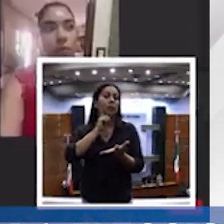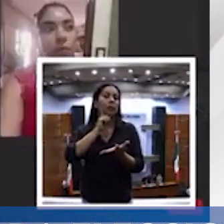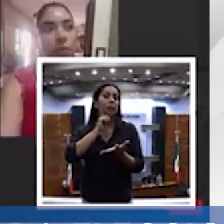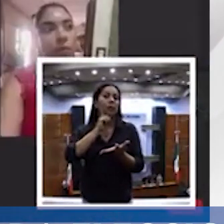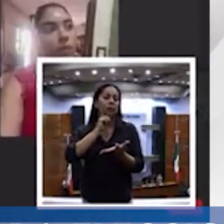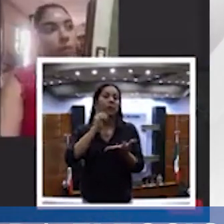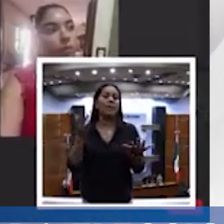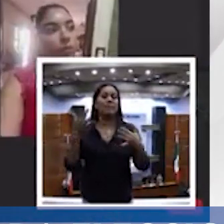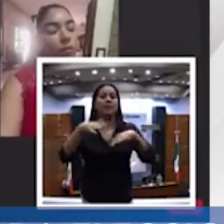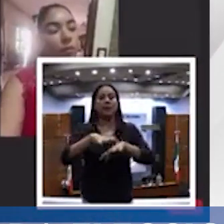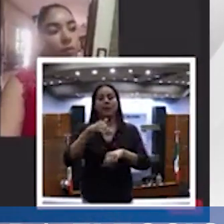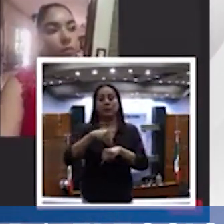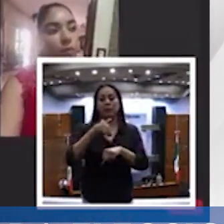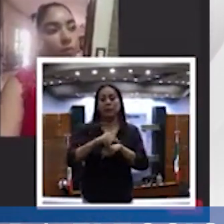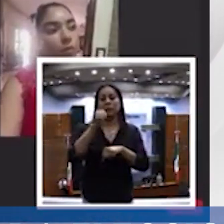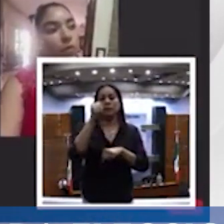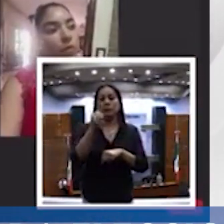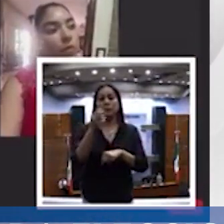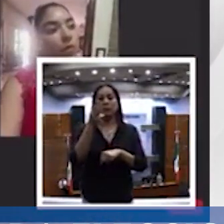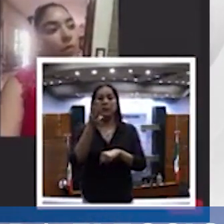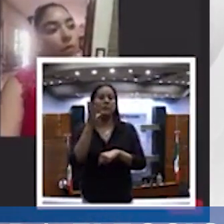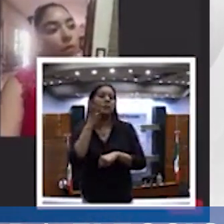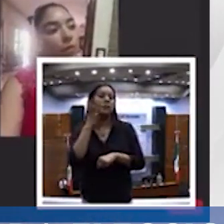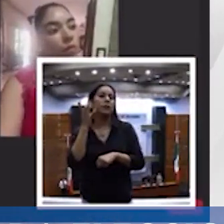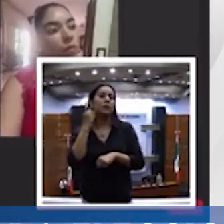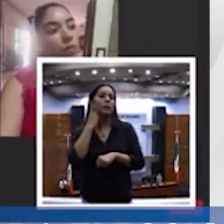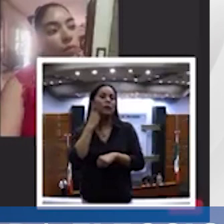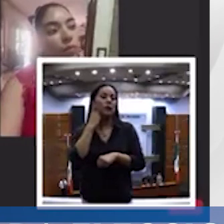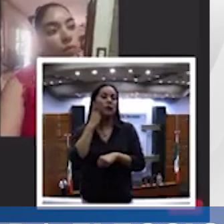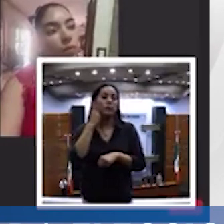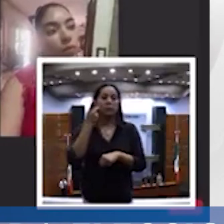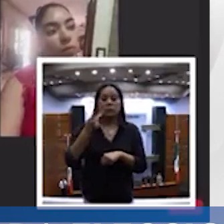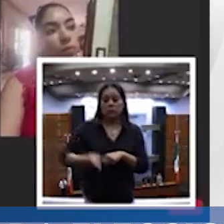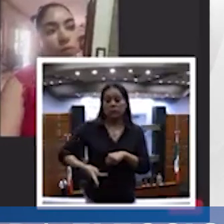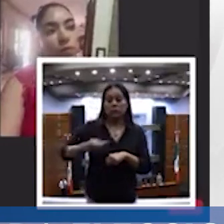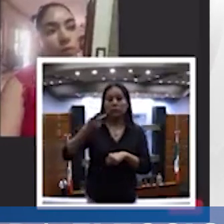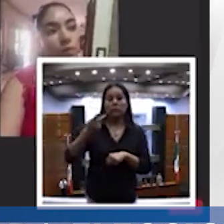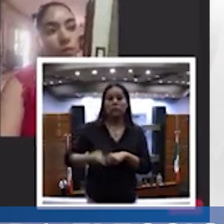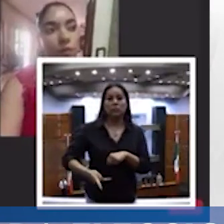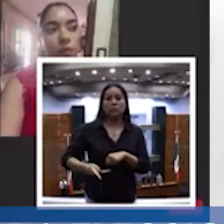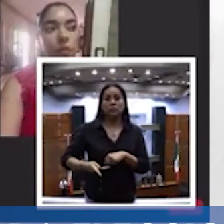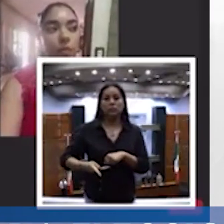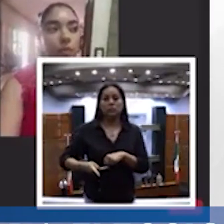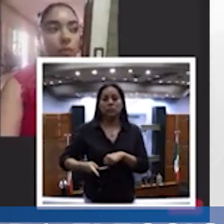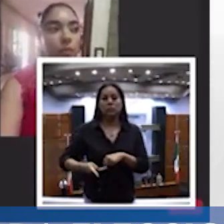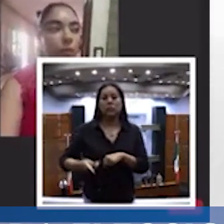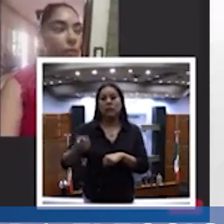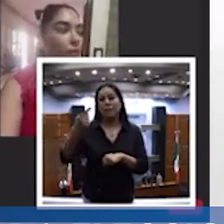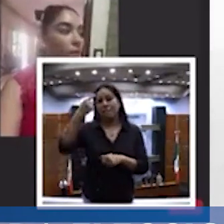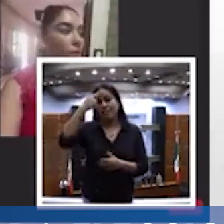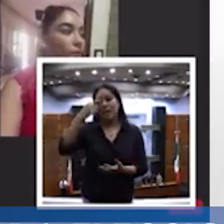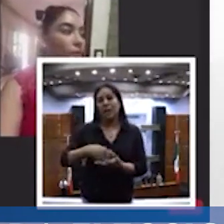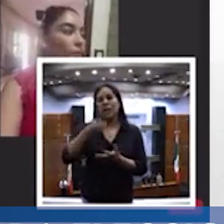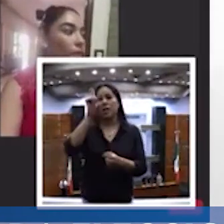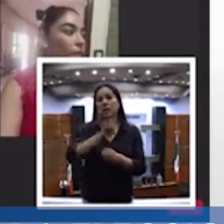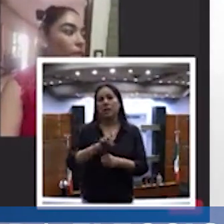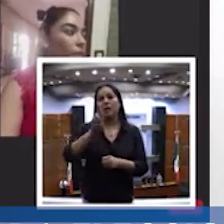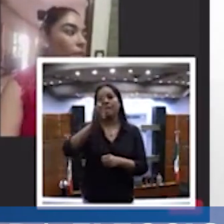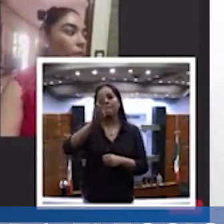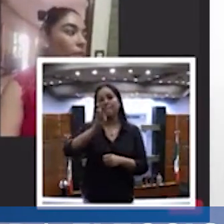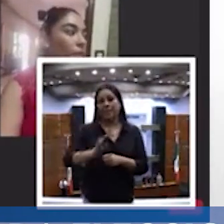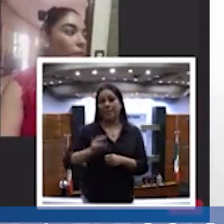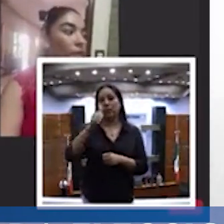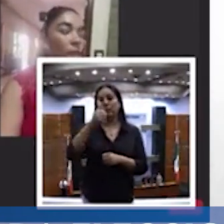en la misma sesión la presidenta de la junta de coordinación política del Congreso local citlala lixto Jiménez llamó a las y los